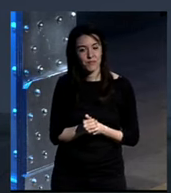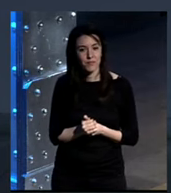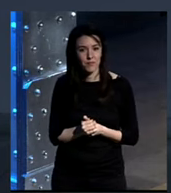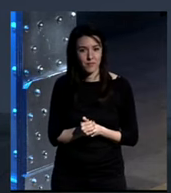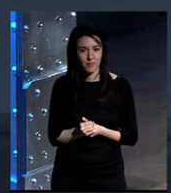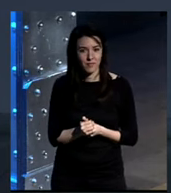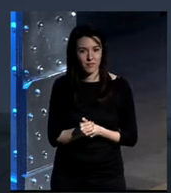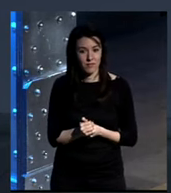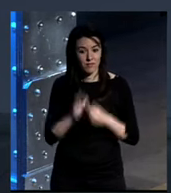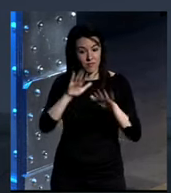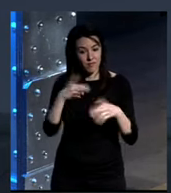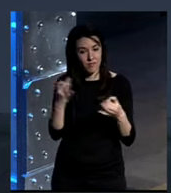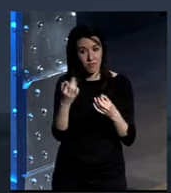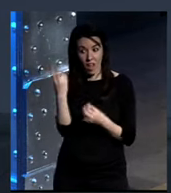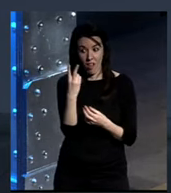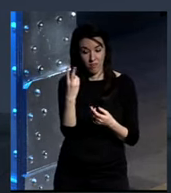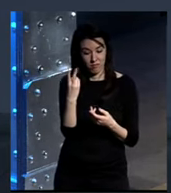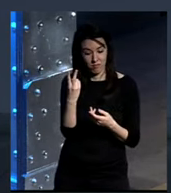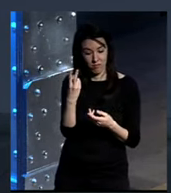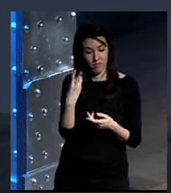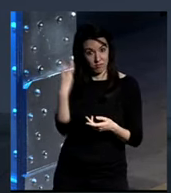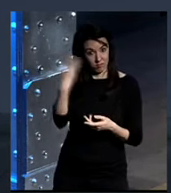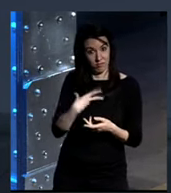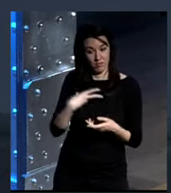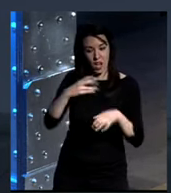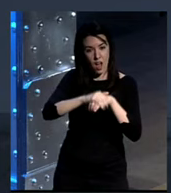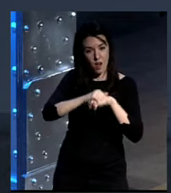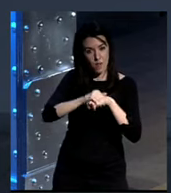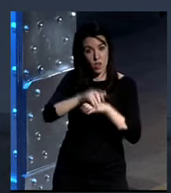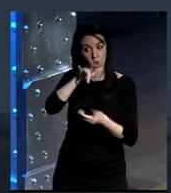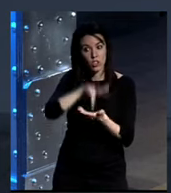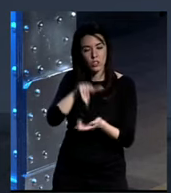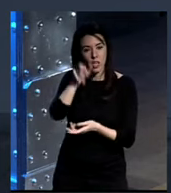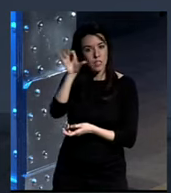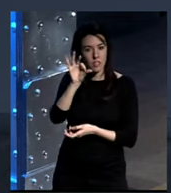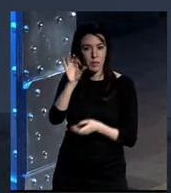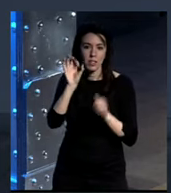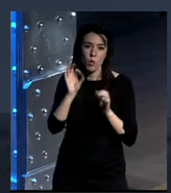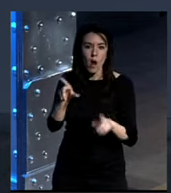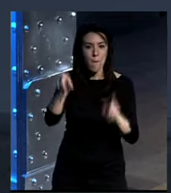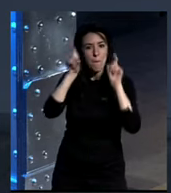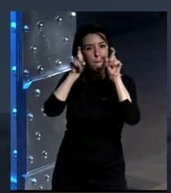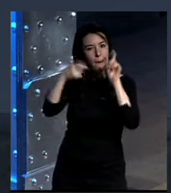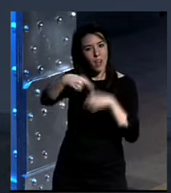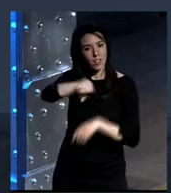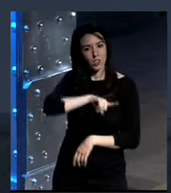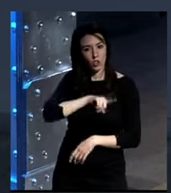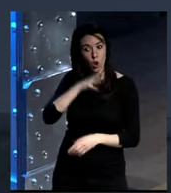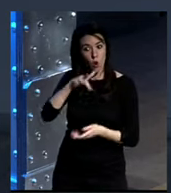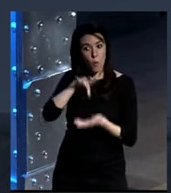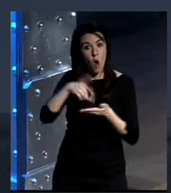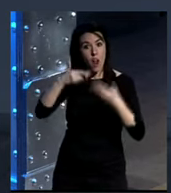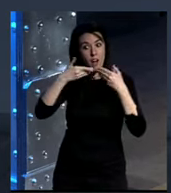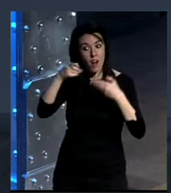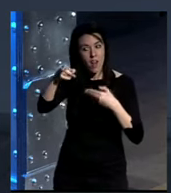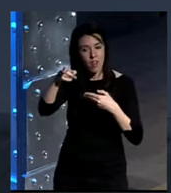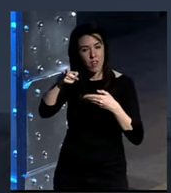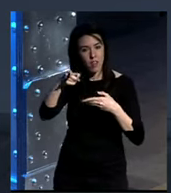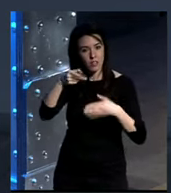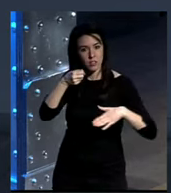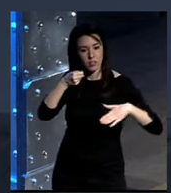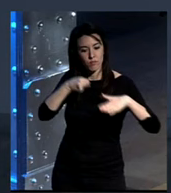pues nos hicimos amigos, y Sebastián fue además mi maestro, porque me introdujo en